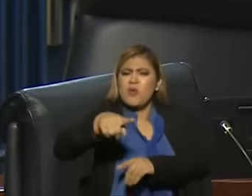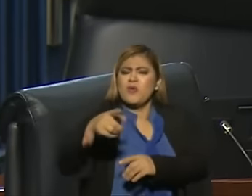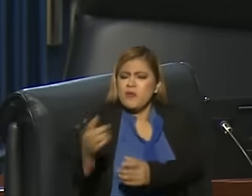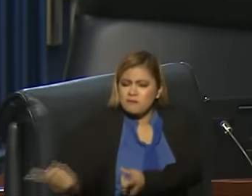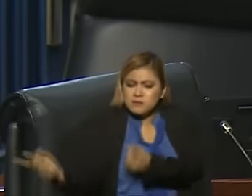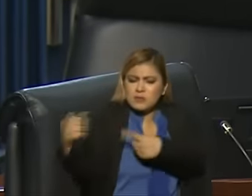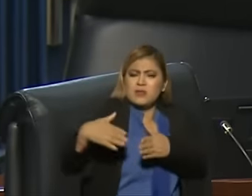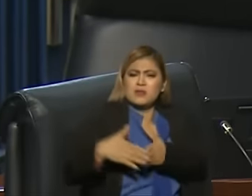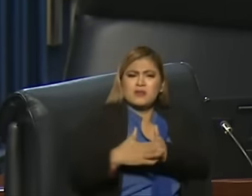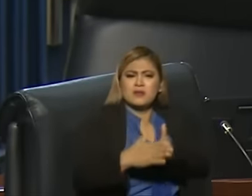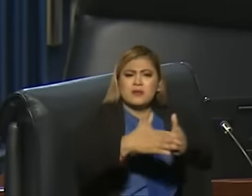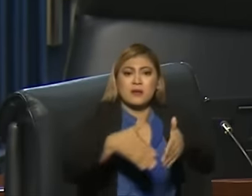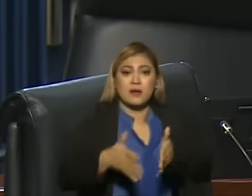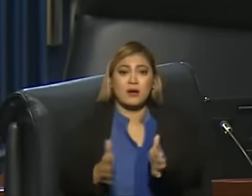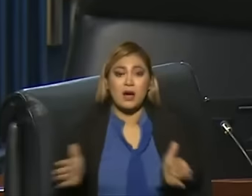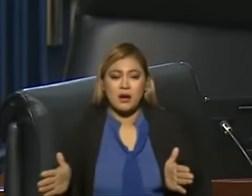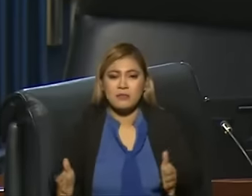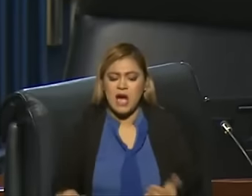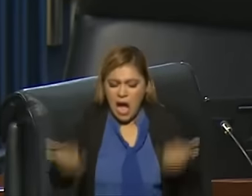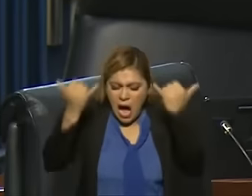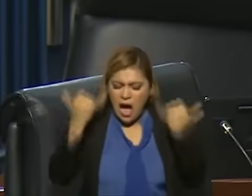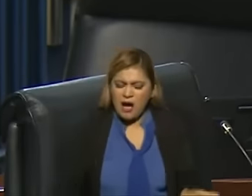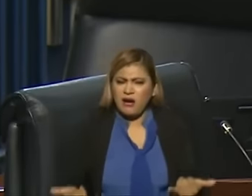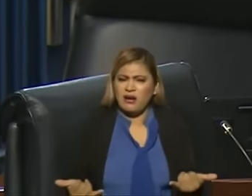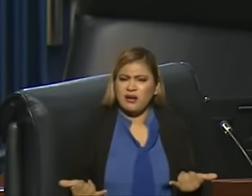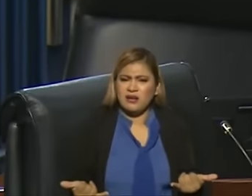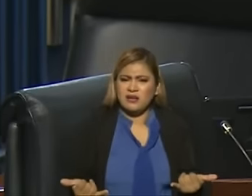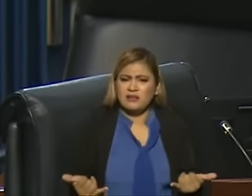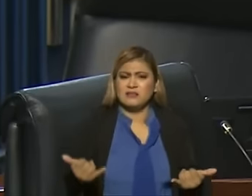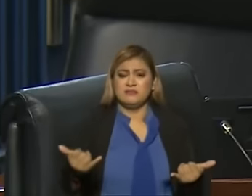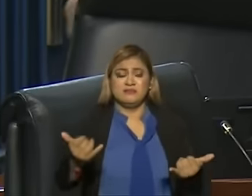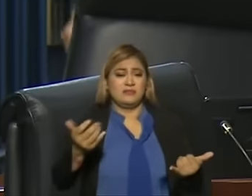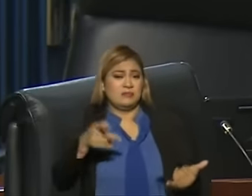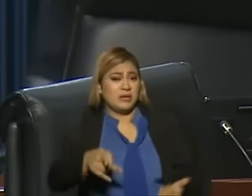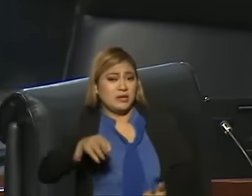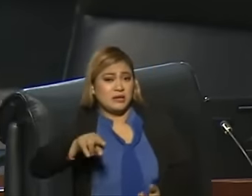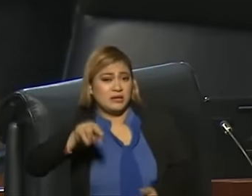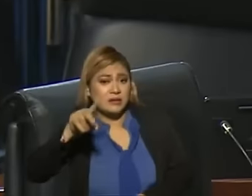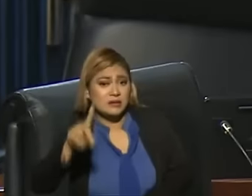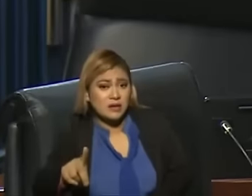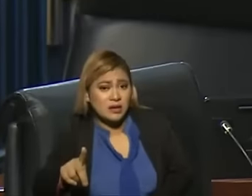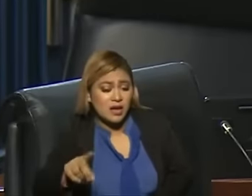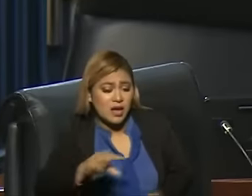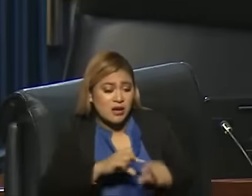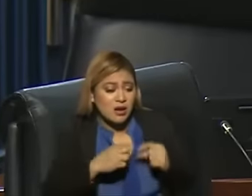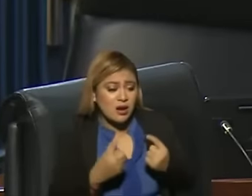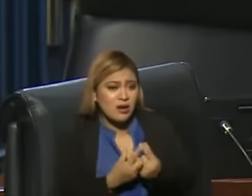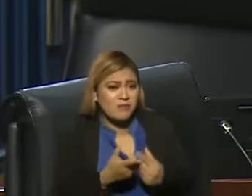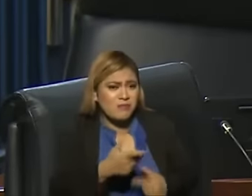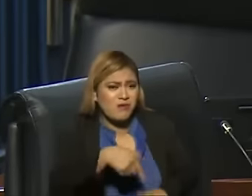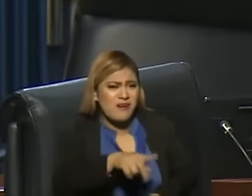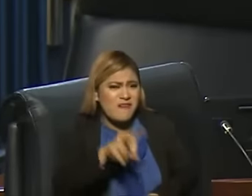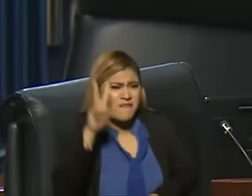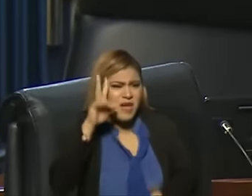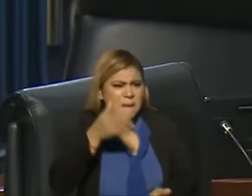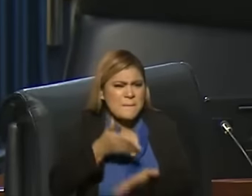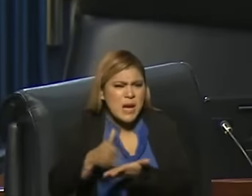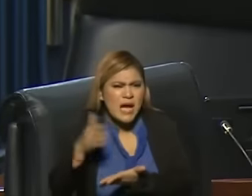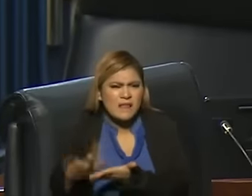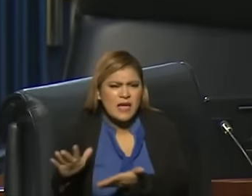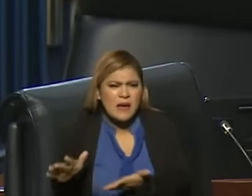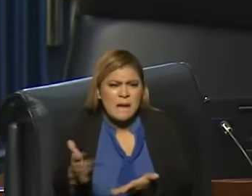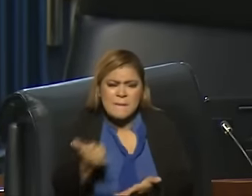canal. Y ahora es una bancada del PRD que está vendiendo a la nación